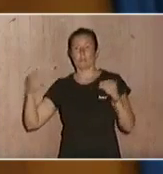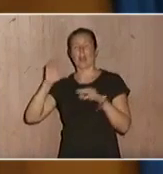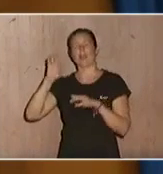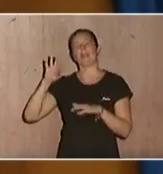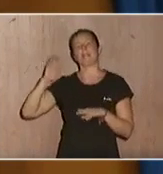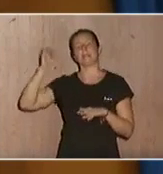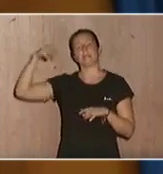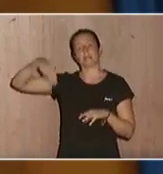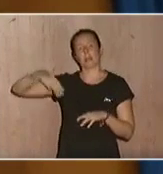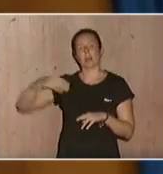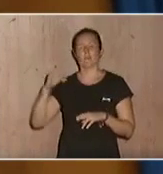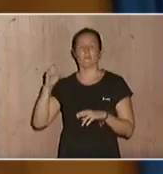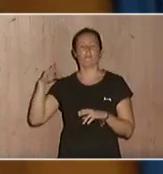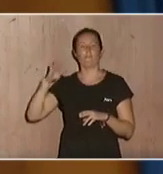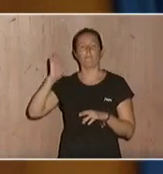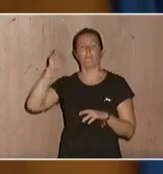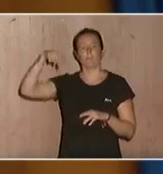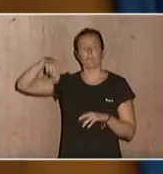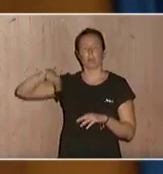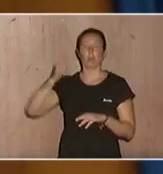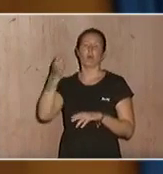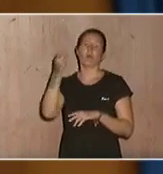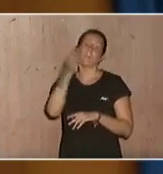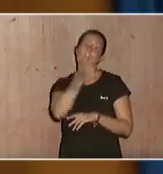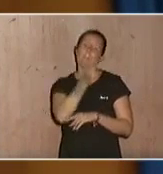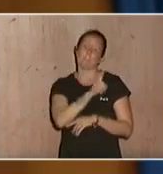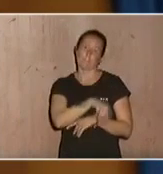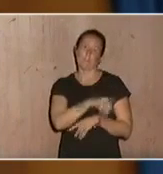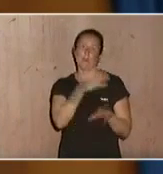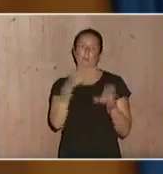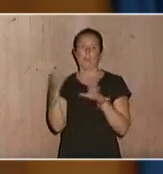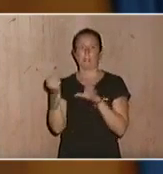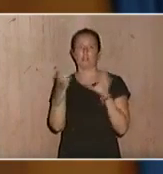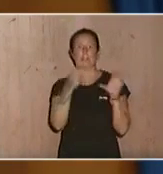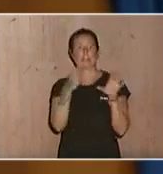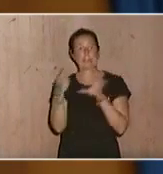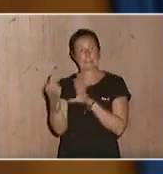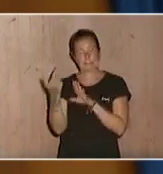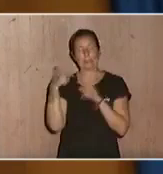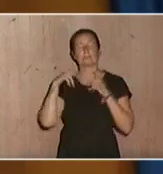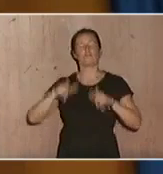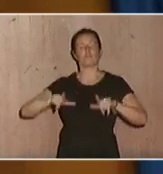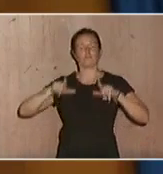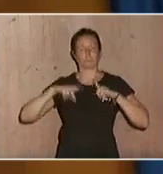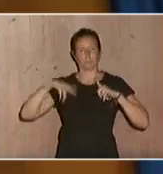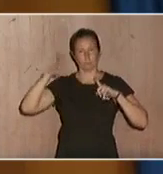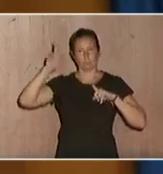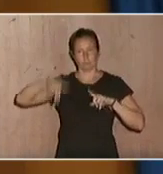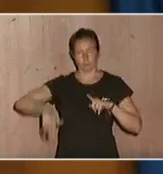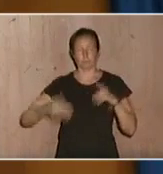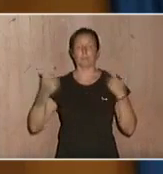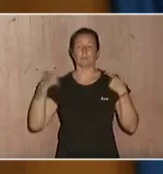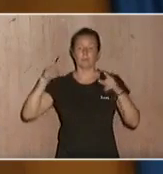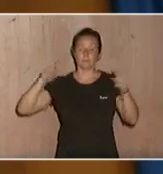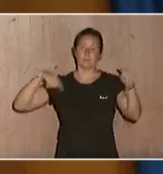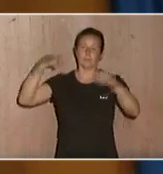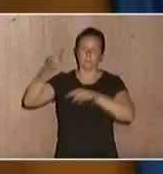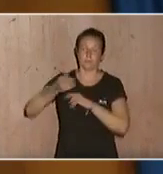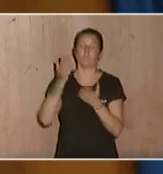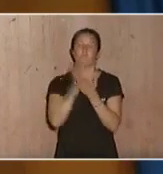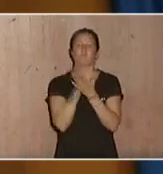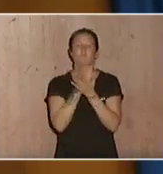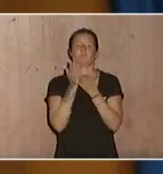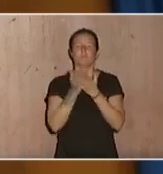Stanford en 1976. Comenzó su andadura profesional en la Universidad de Minnesota y